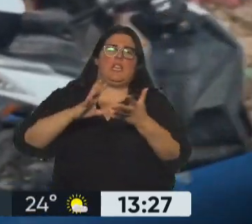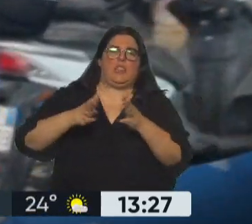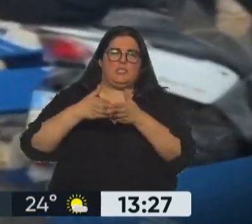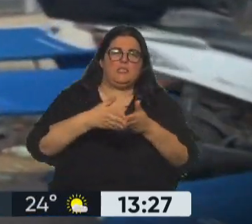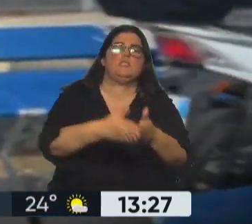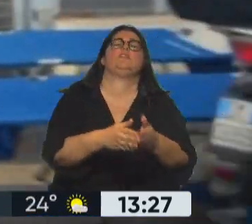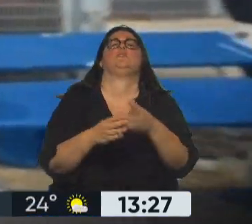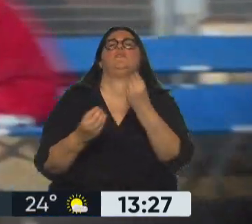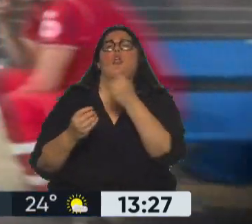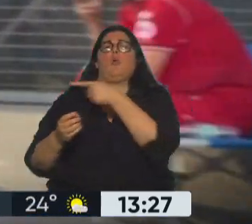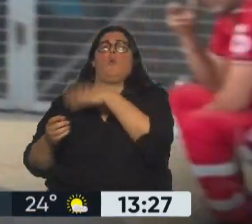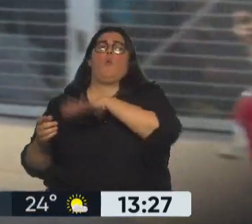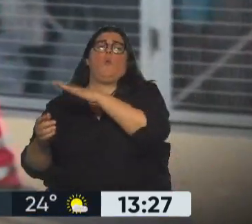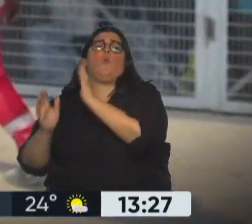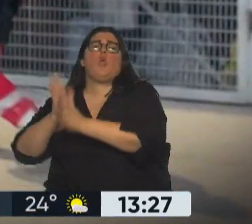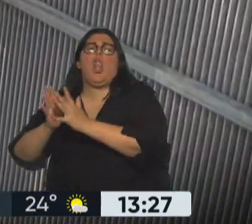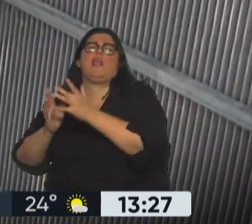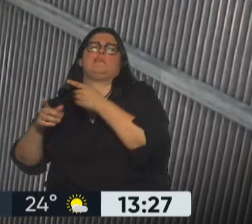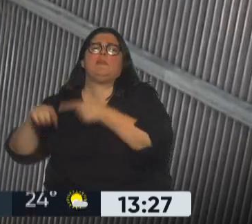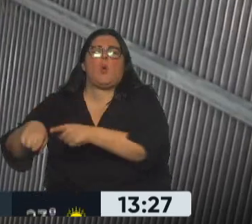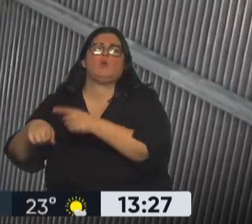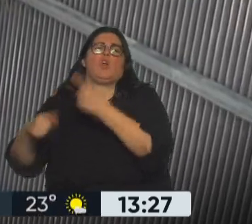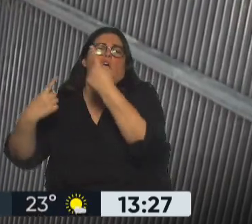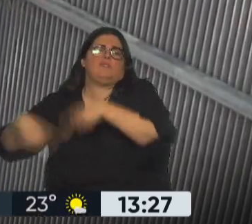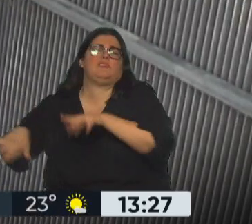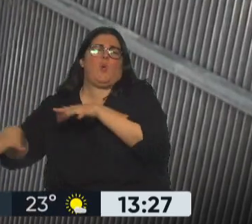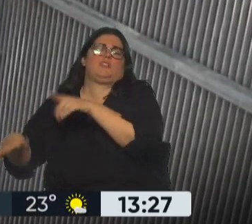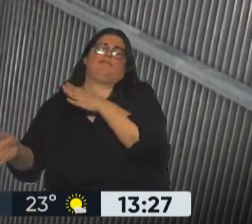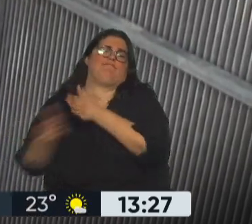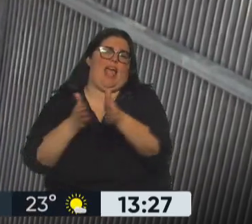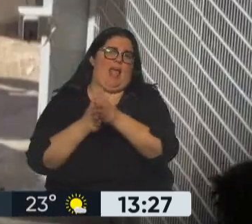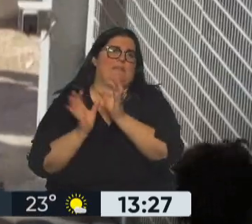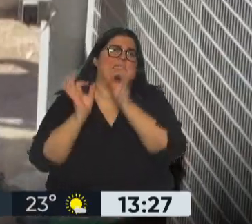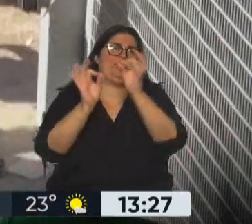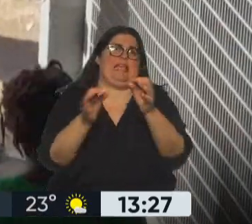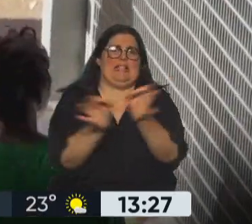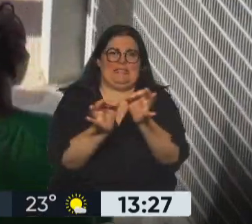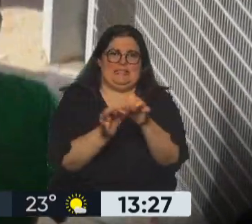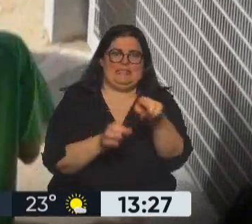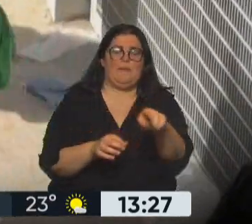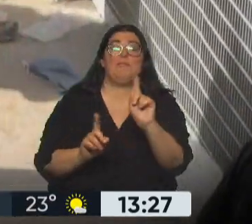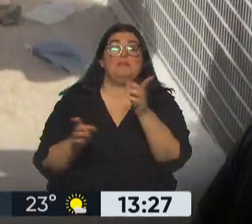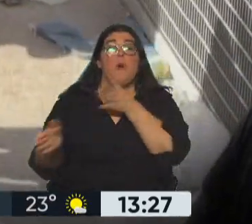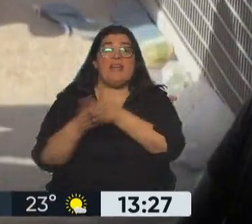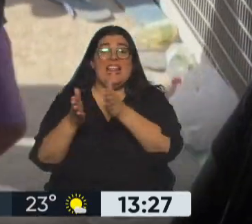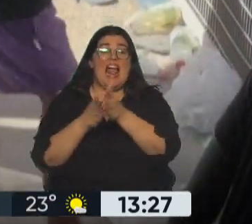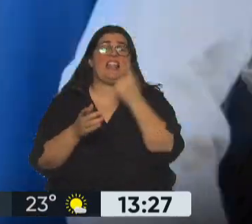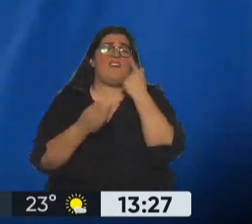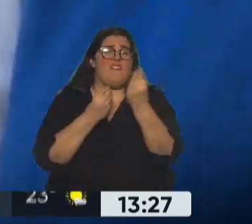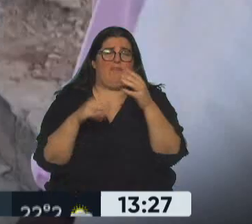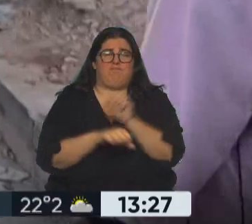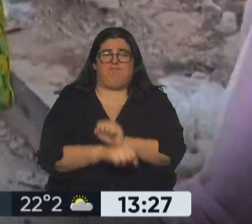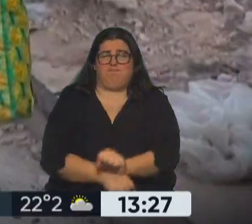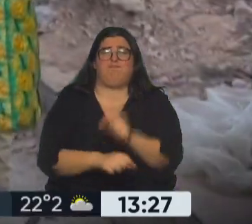la violencia y las persecuciones que sufren en su lugar de origen. Mientras los inmigrantes permanecen hacinados en el único centro